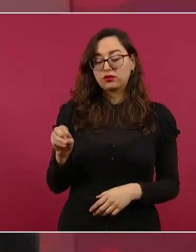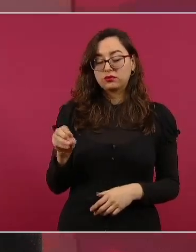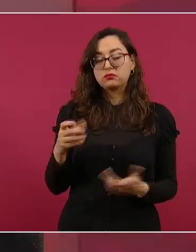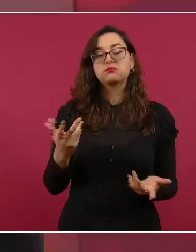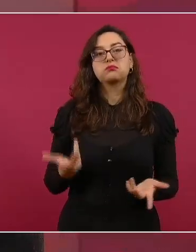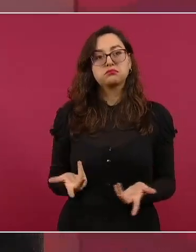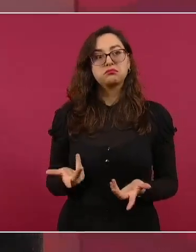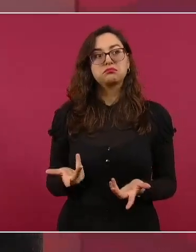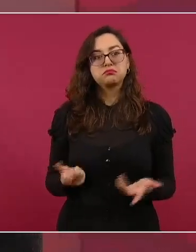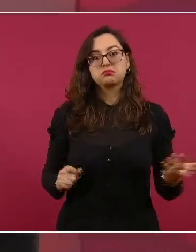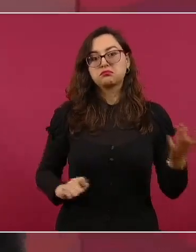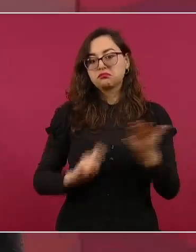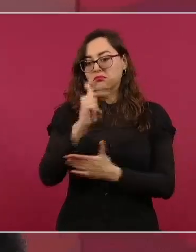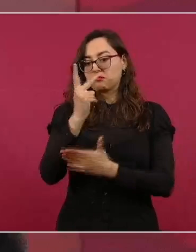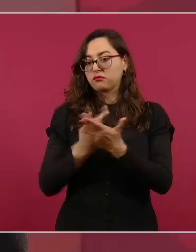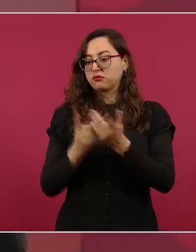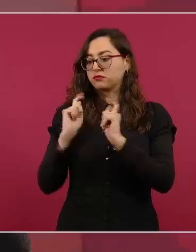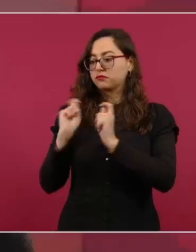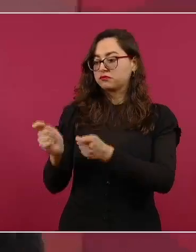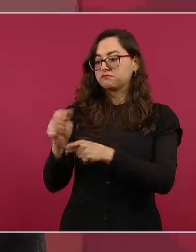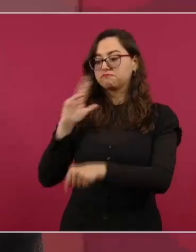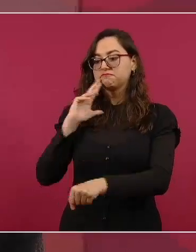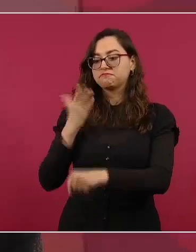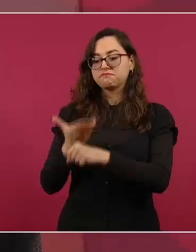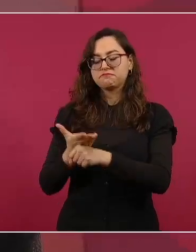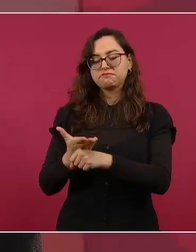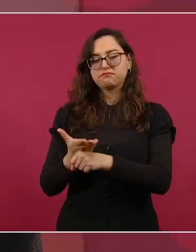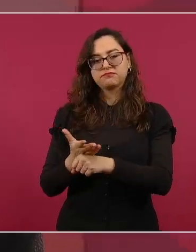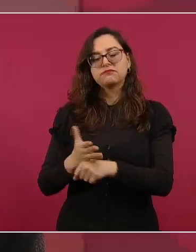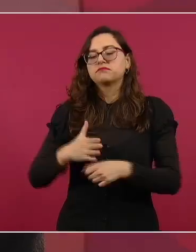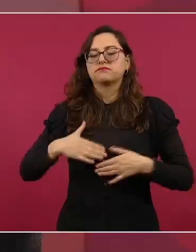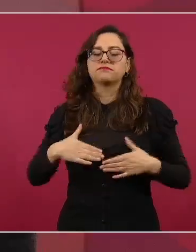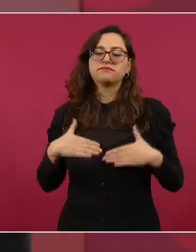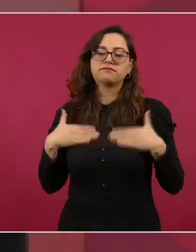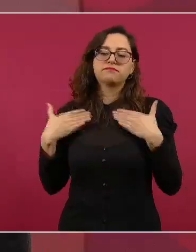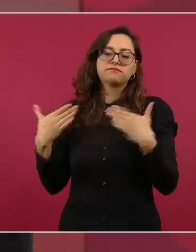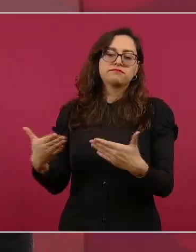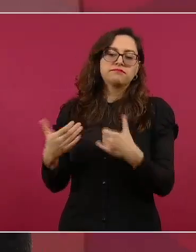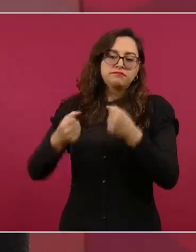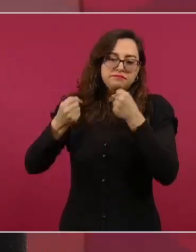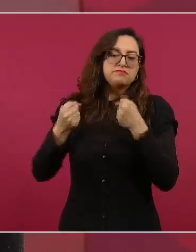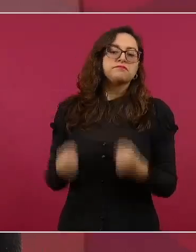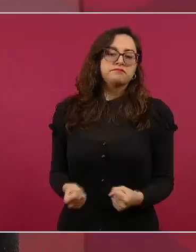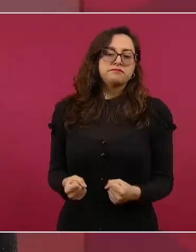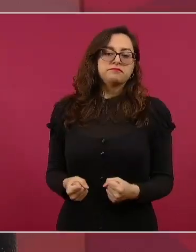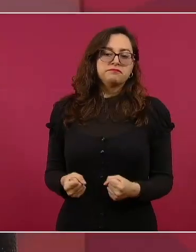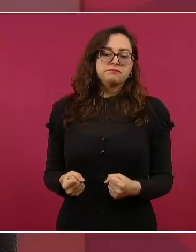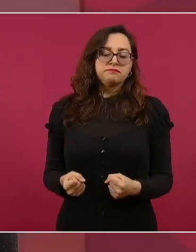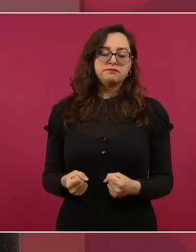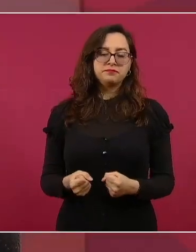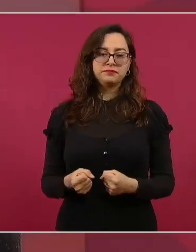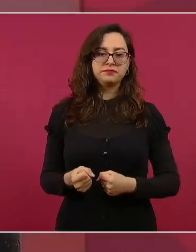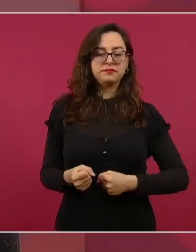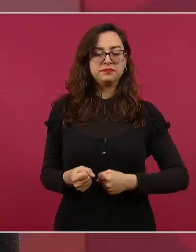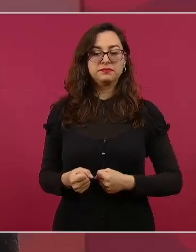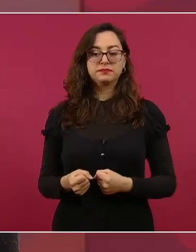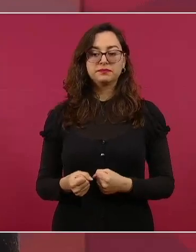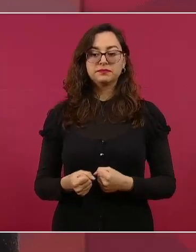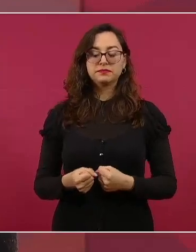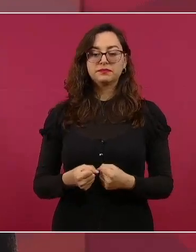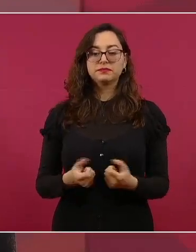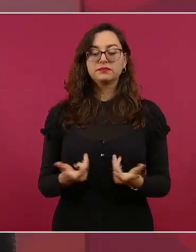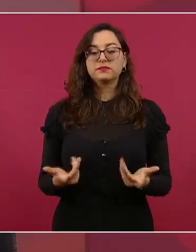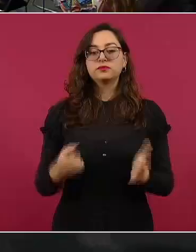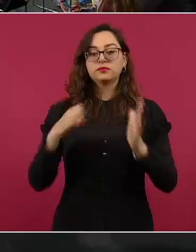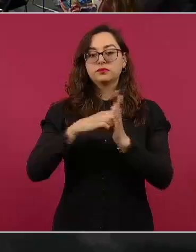estos programas, pues es una garantía. Por ejemplo, hay una organización de defensa